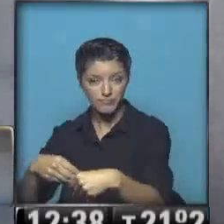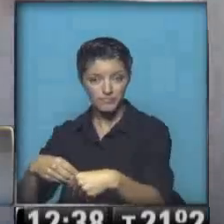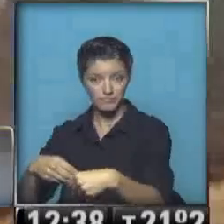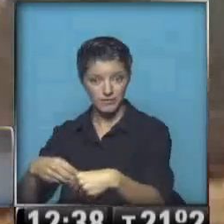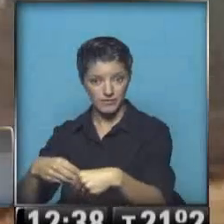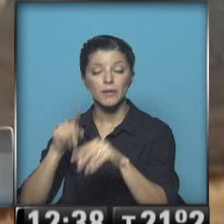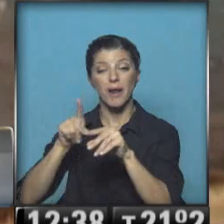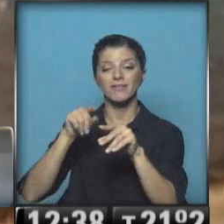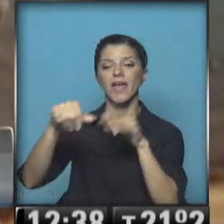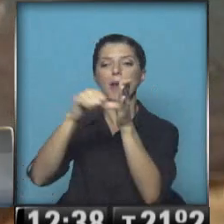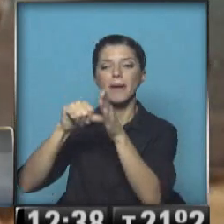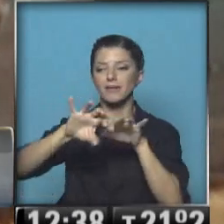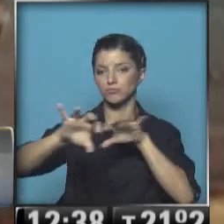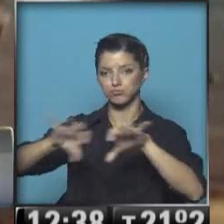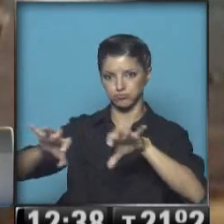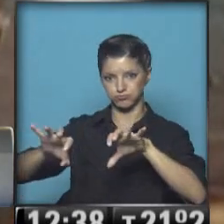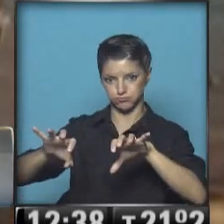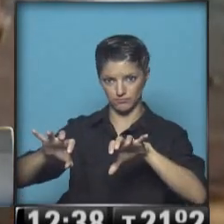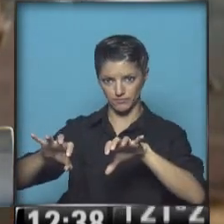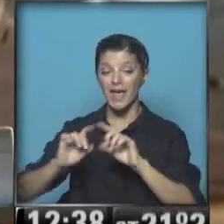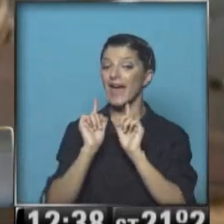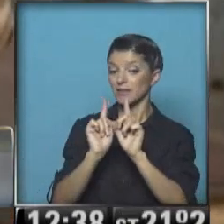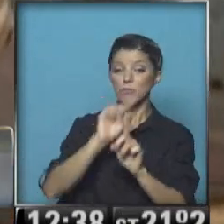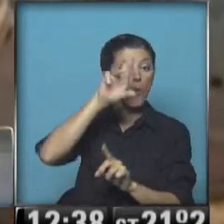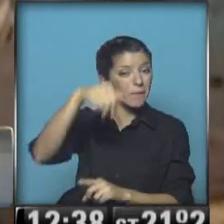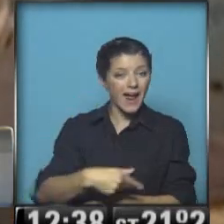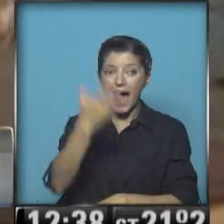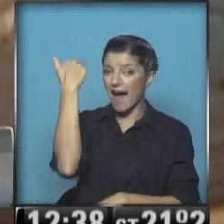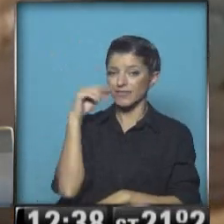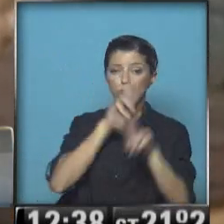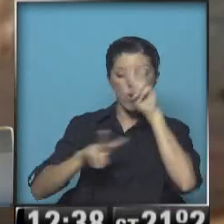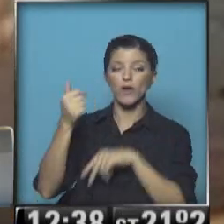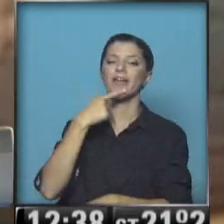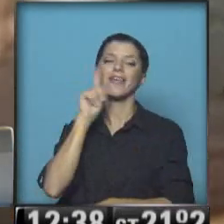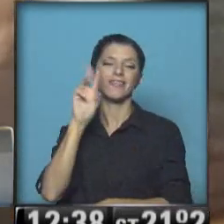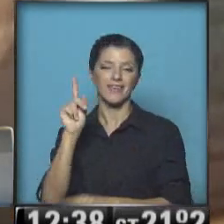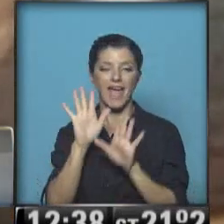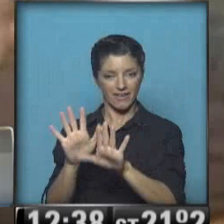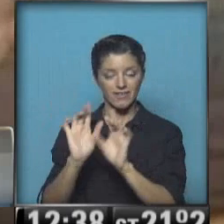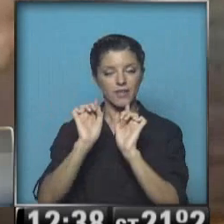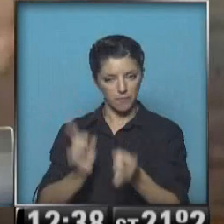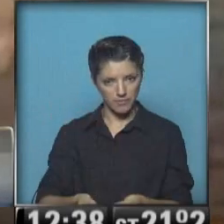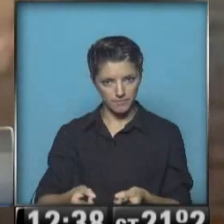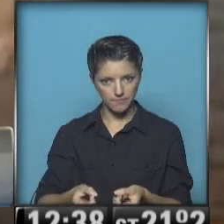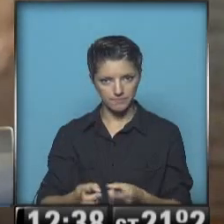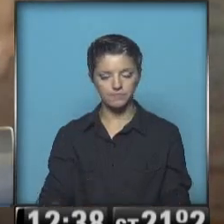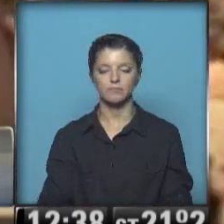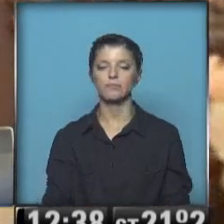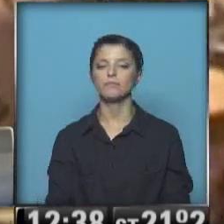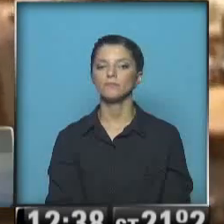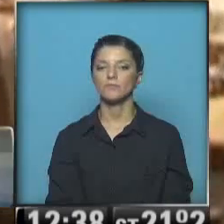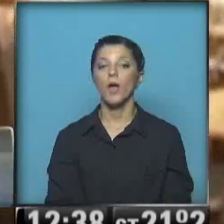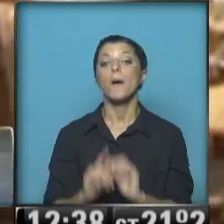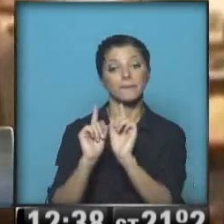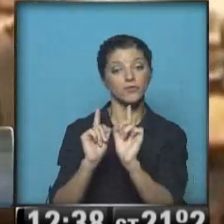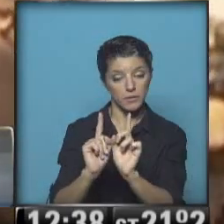y fragmentando el país es el mismo modelo que se pretendió aplicar en Siria para ello y